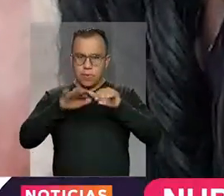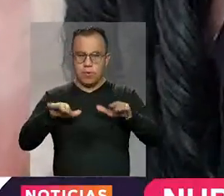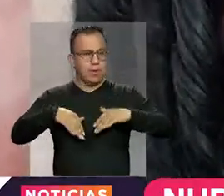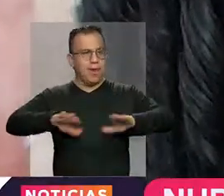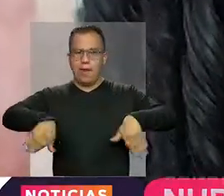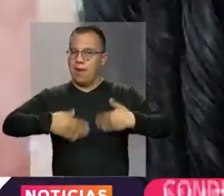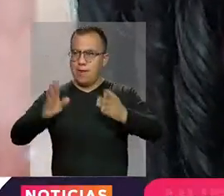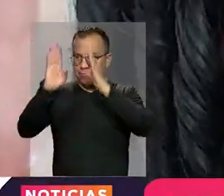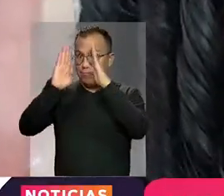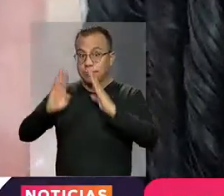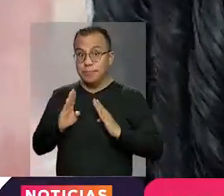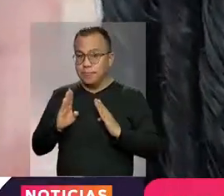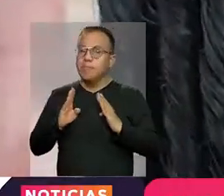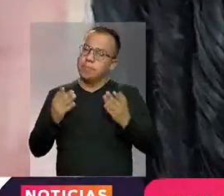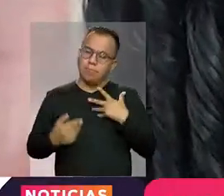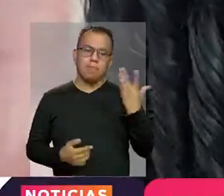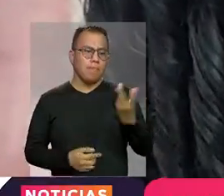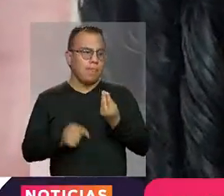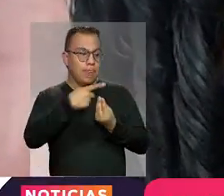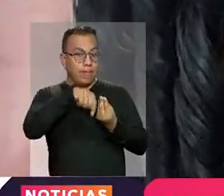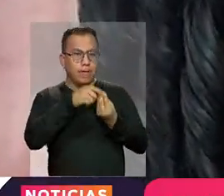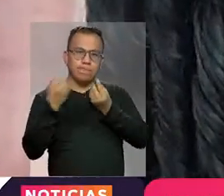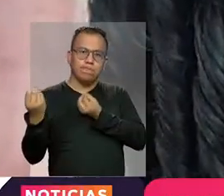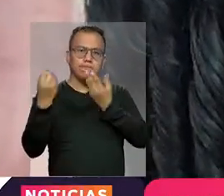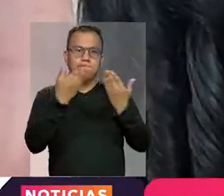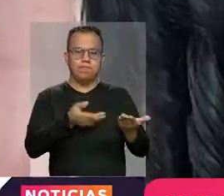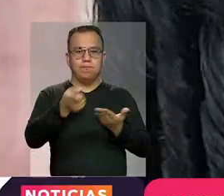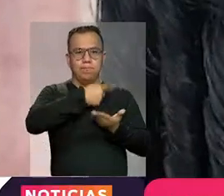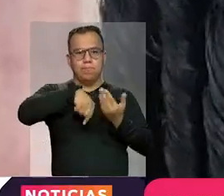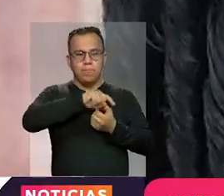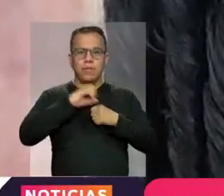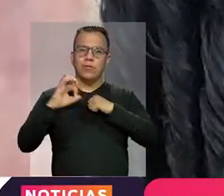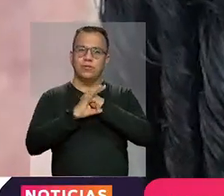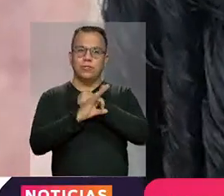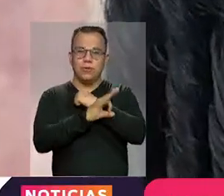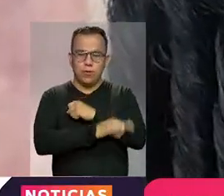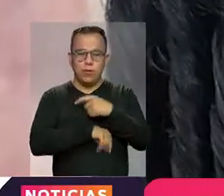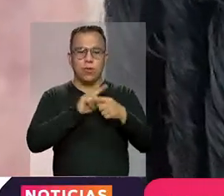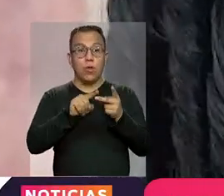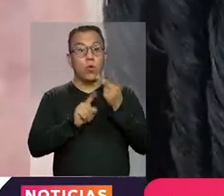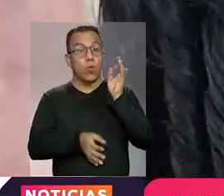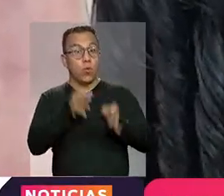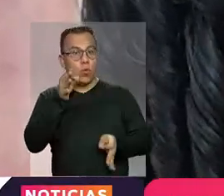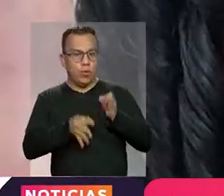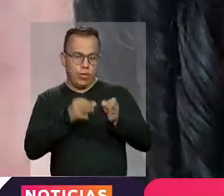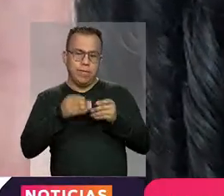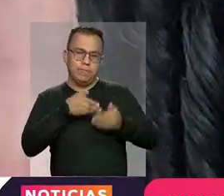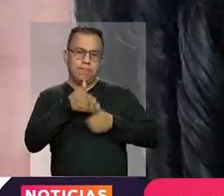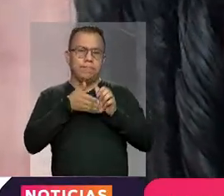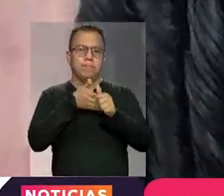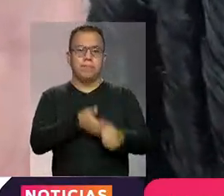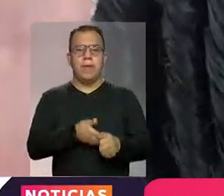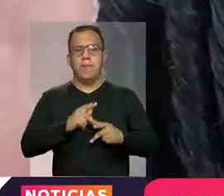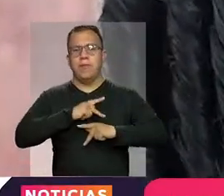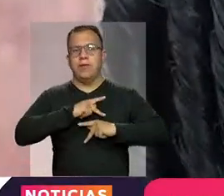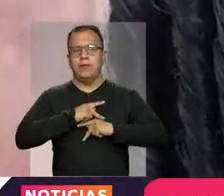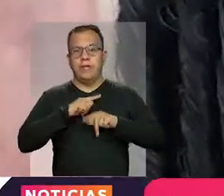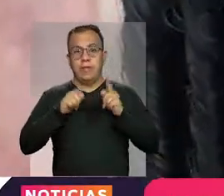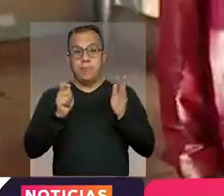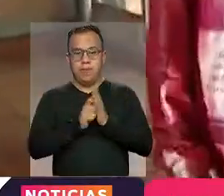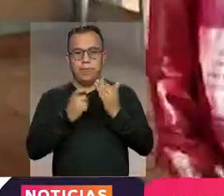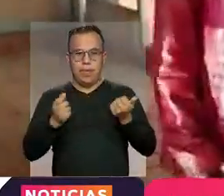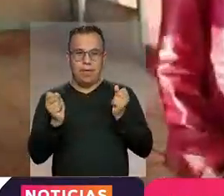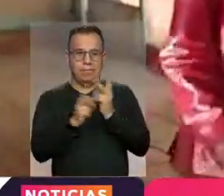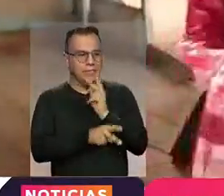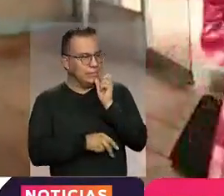dan. Entonces nosotras les brindamos la asesoría tanto psicológica, jurídica y la orientación personal cuando son